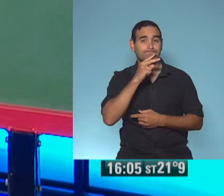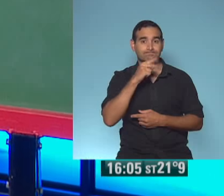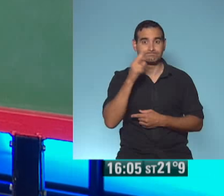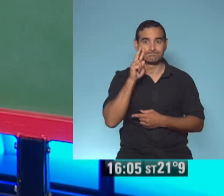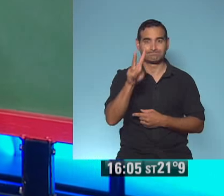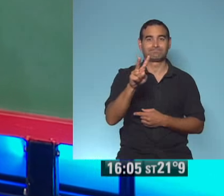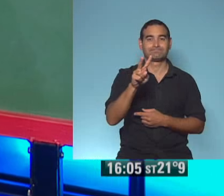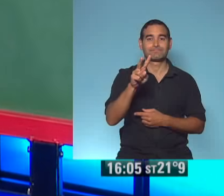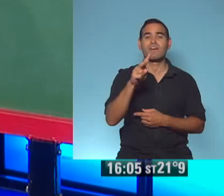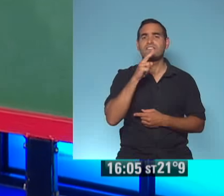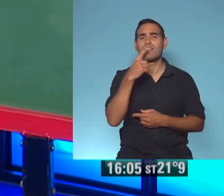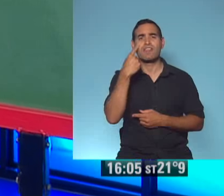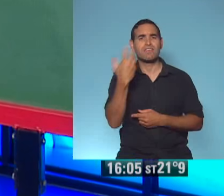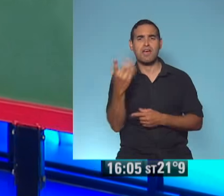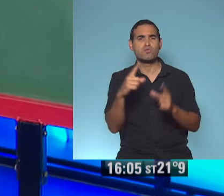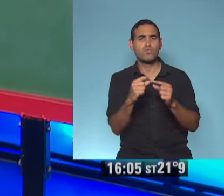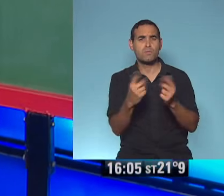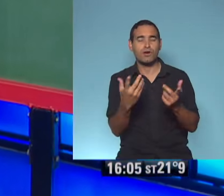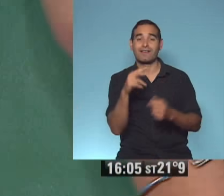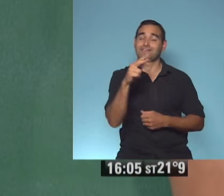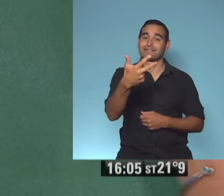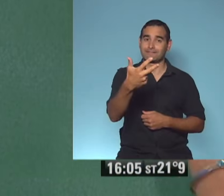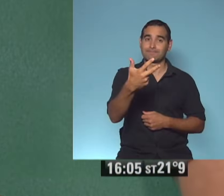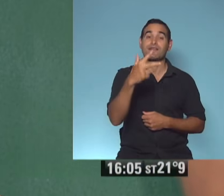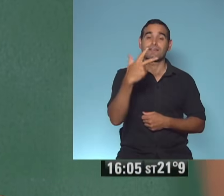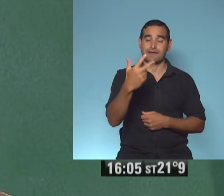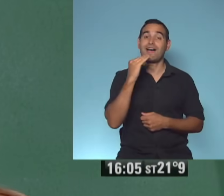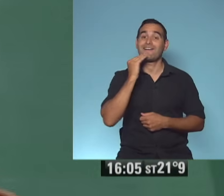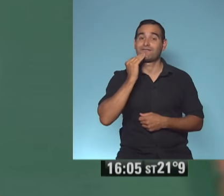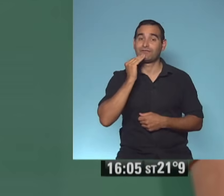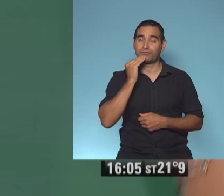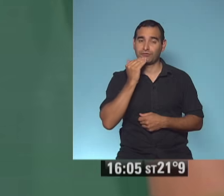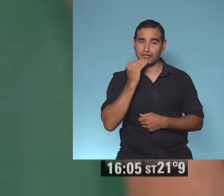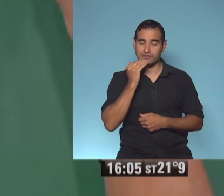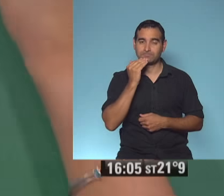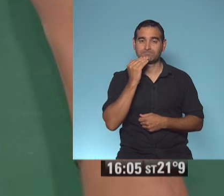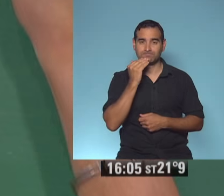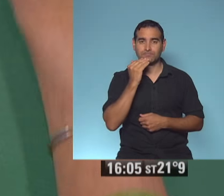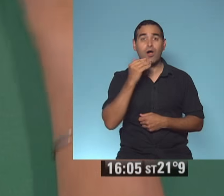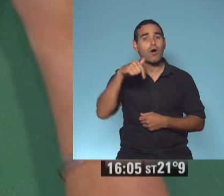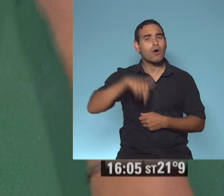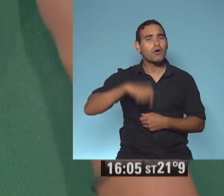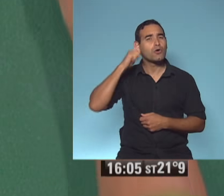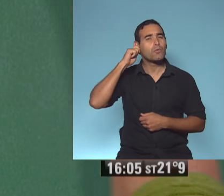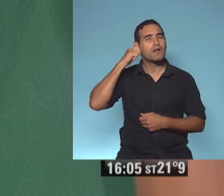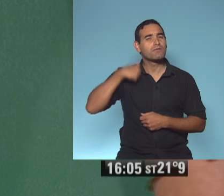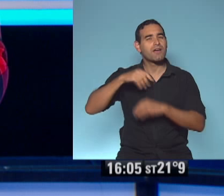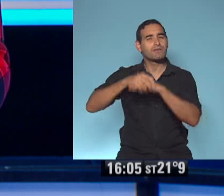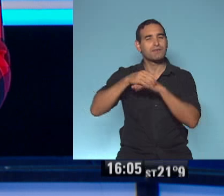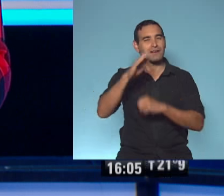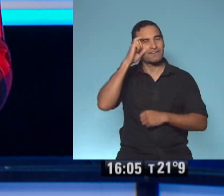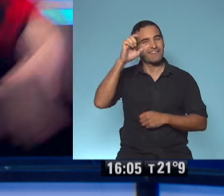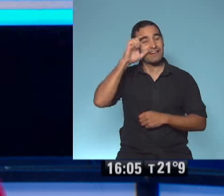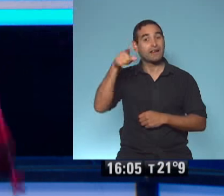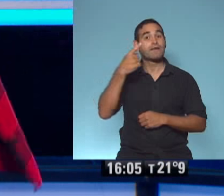podemos ver. ¿Y qué día es hoy? ¿Qué número? El 3 de abril. 3 de abril. Hoy es el cumpleaños de mi amiga Belén, que vive